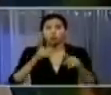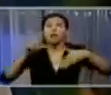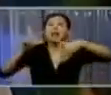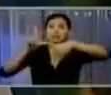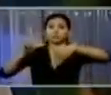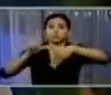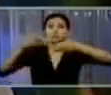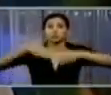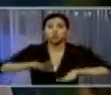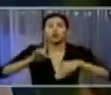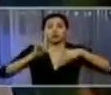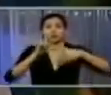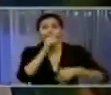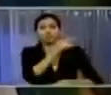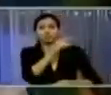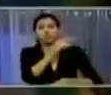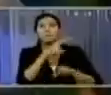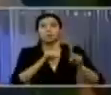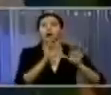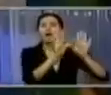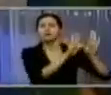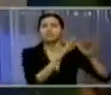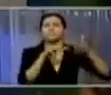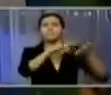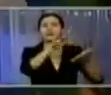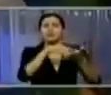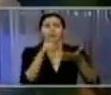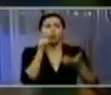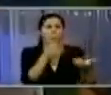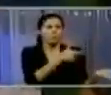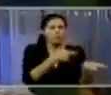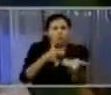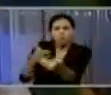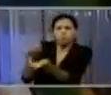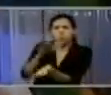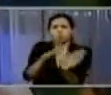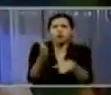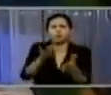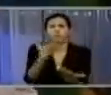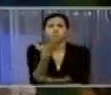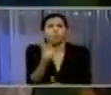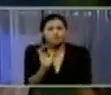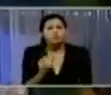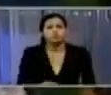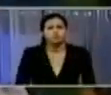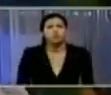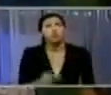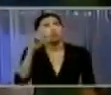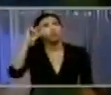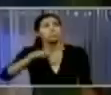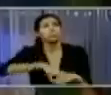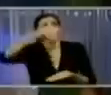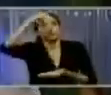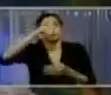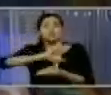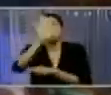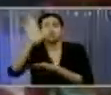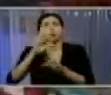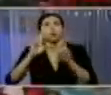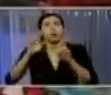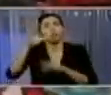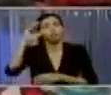en Orlando, en la Florida. Honor y gloria a ellos y que Dios los tenga en su regazo, con sus